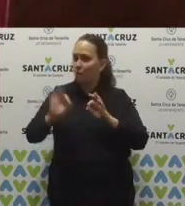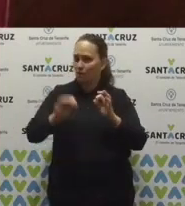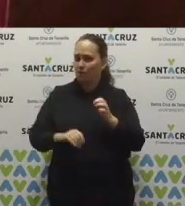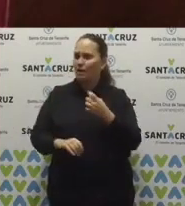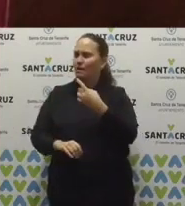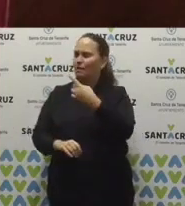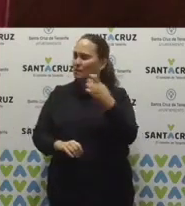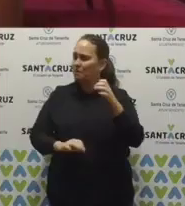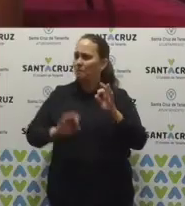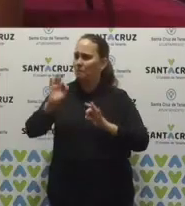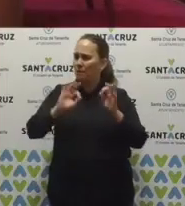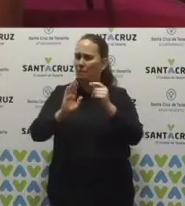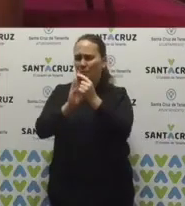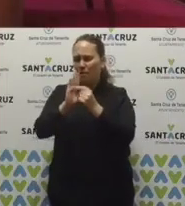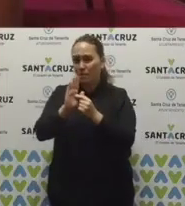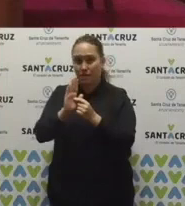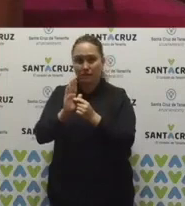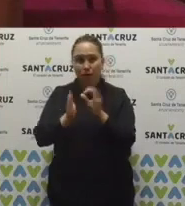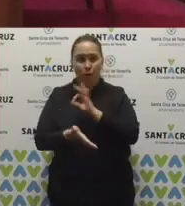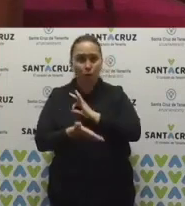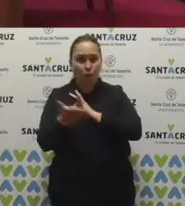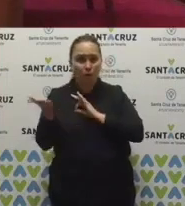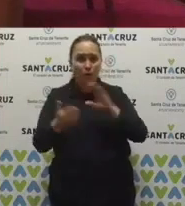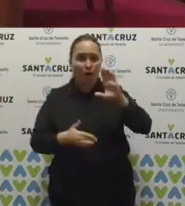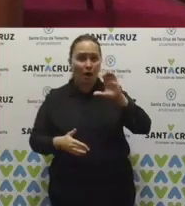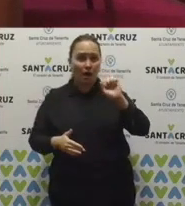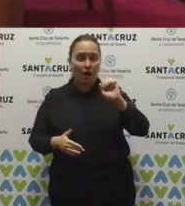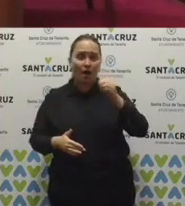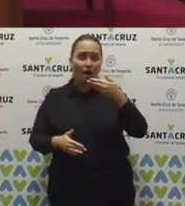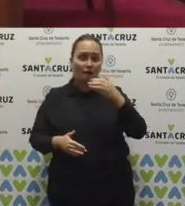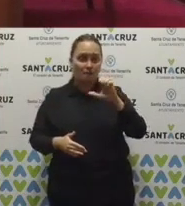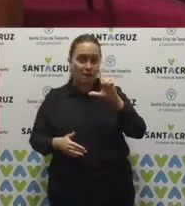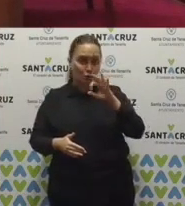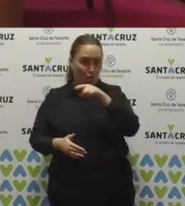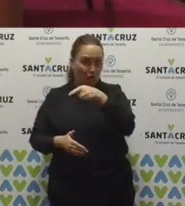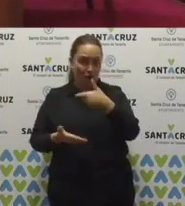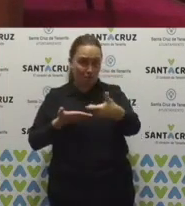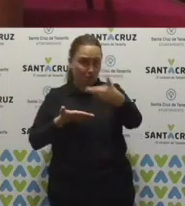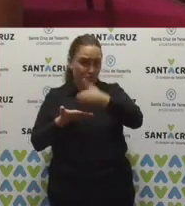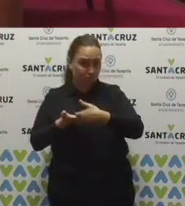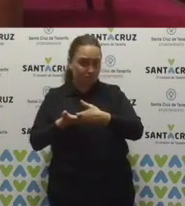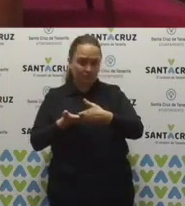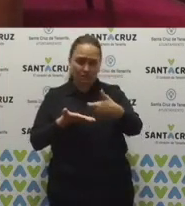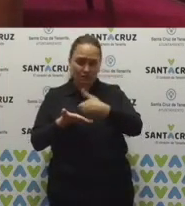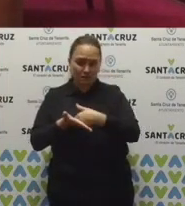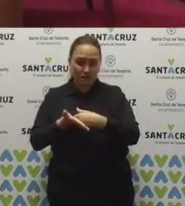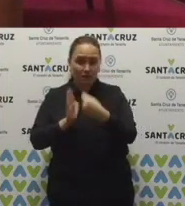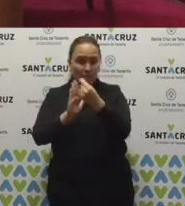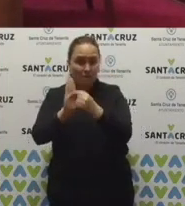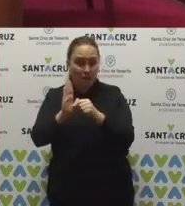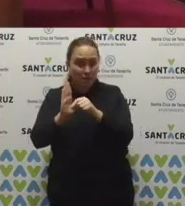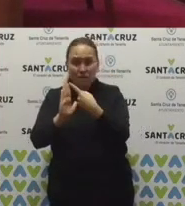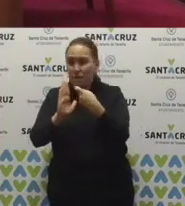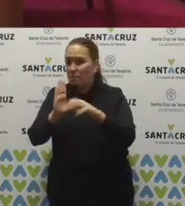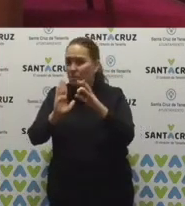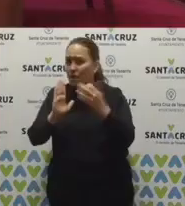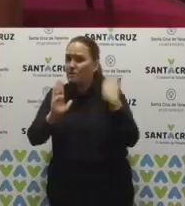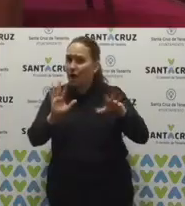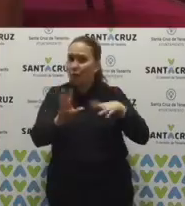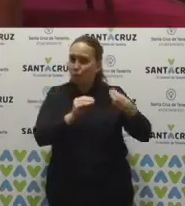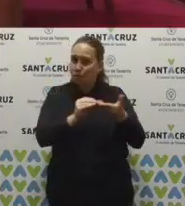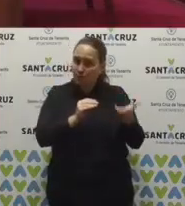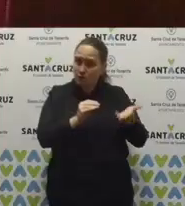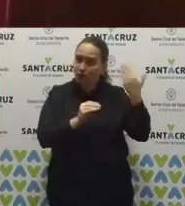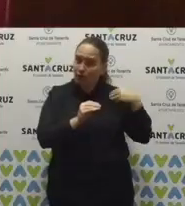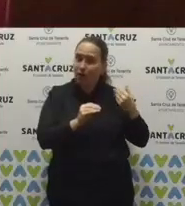que se plantean por don alfonso cabello en este en esta moción están recogidas en el documento que hemos aprobado